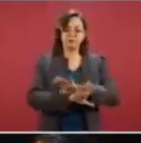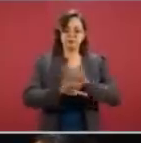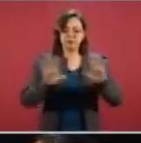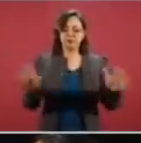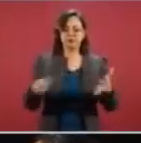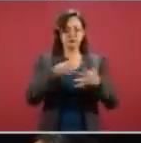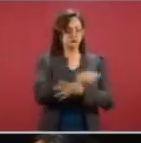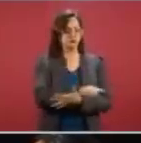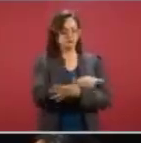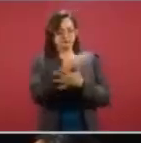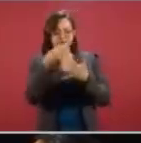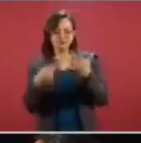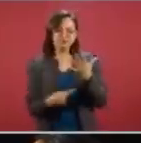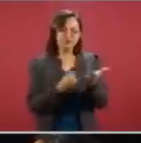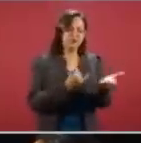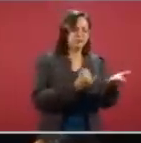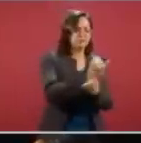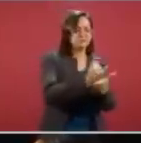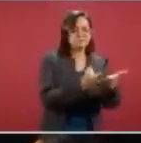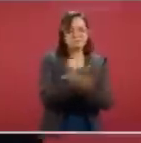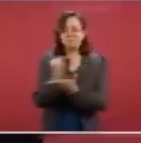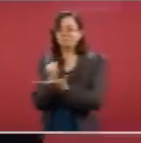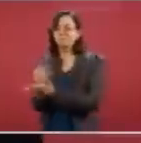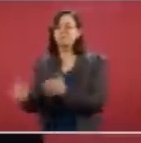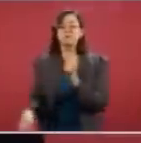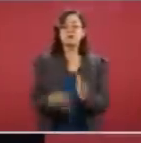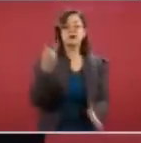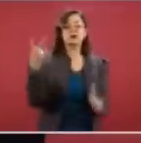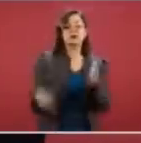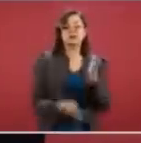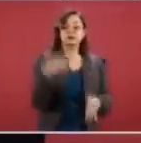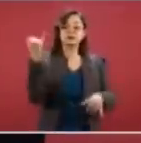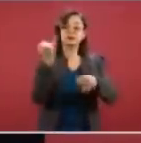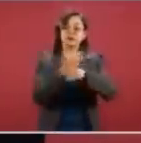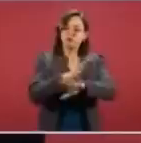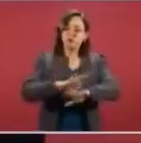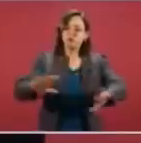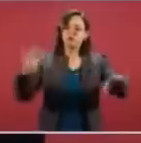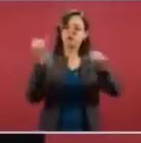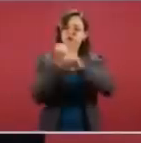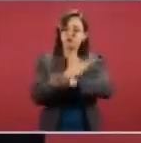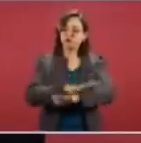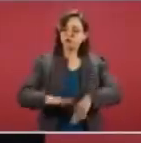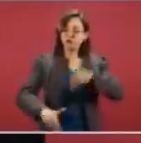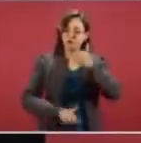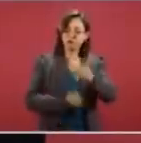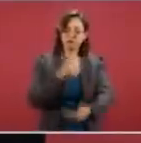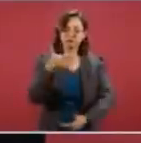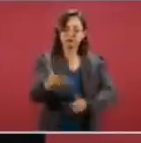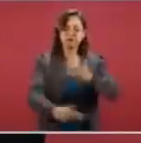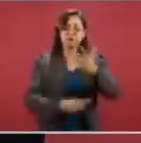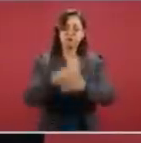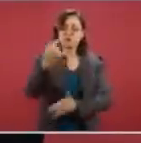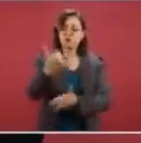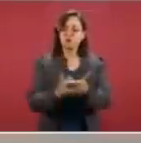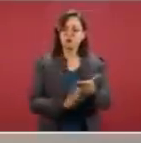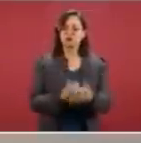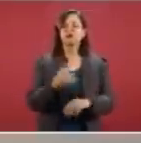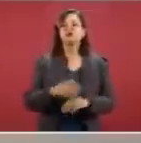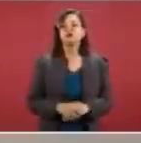de estas decisiones, estar informando constantemente cuál es el avance de cada uno de estos proyectos